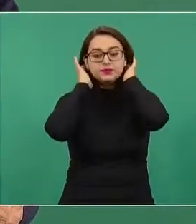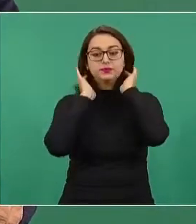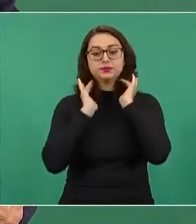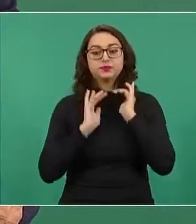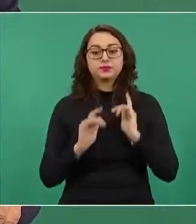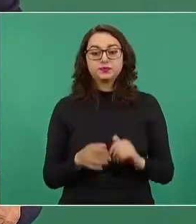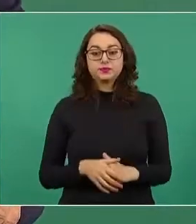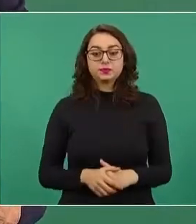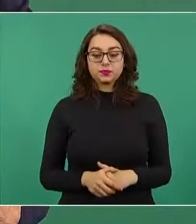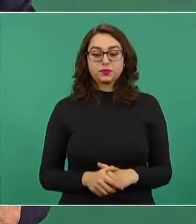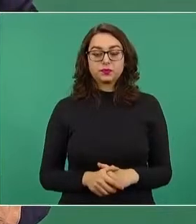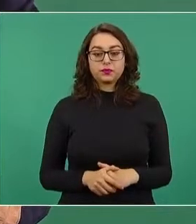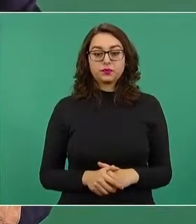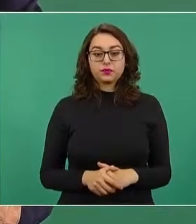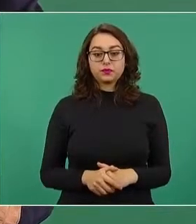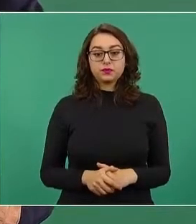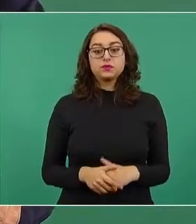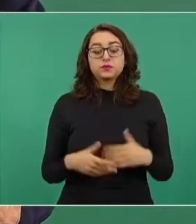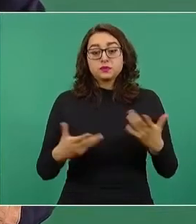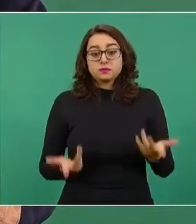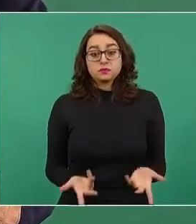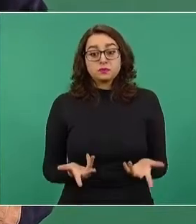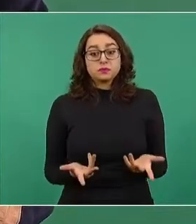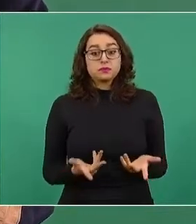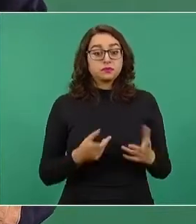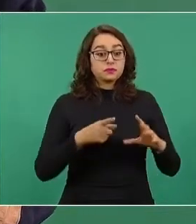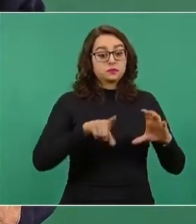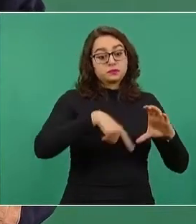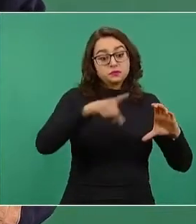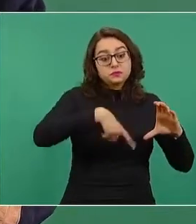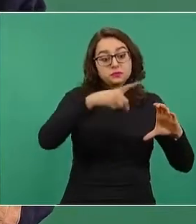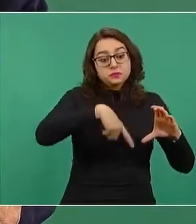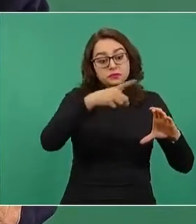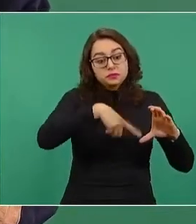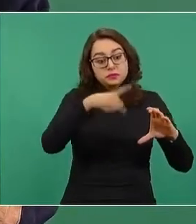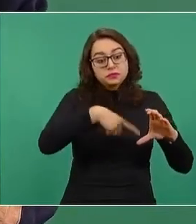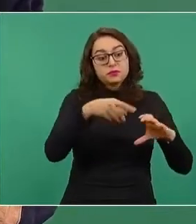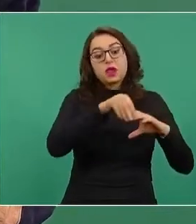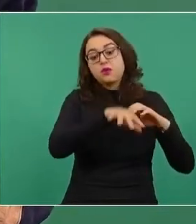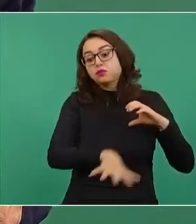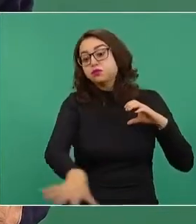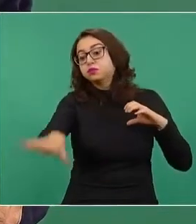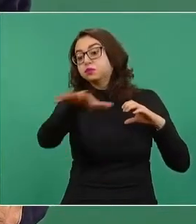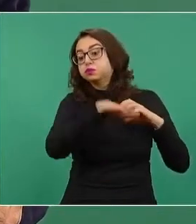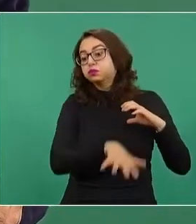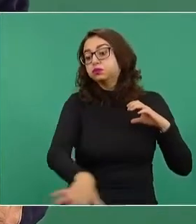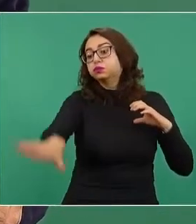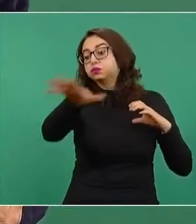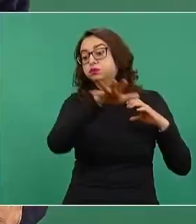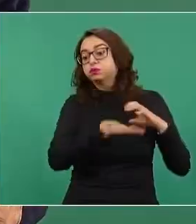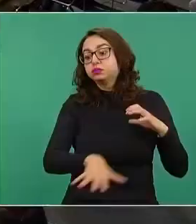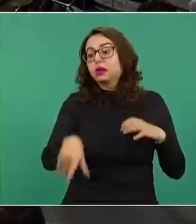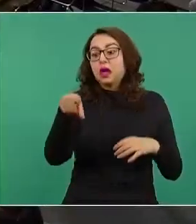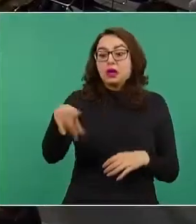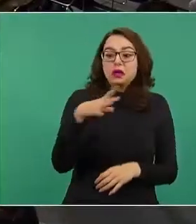A la salida del agua de las presas hay pescado, hay pájaros.